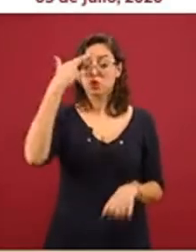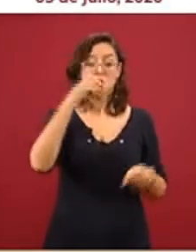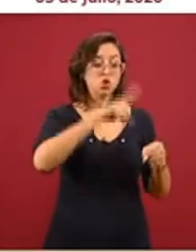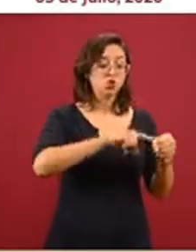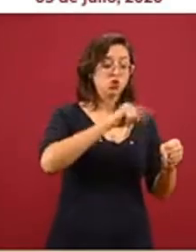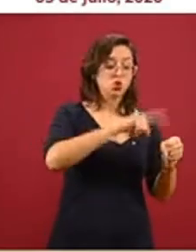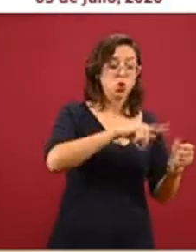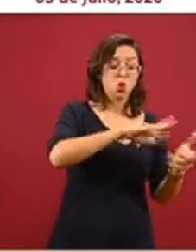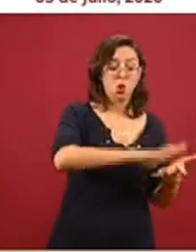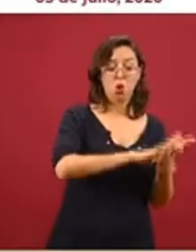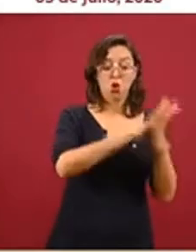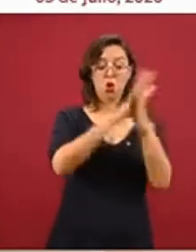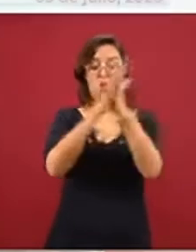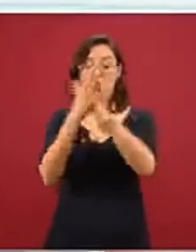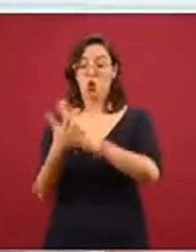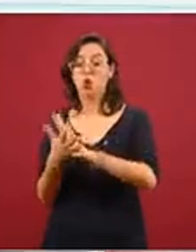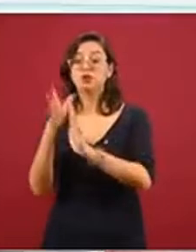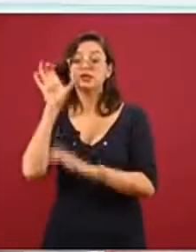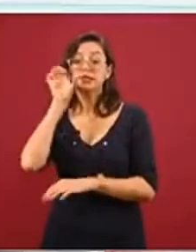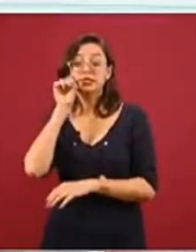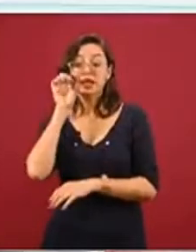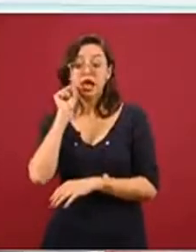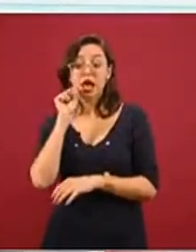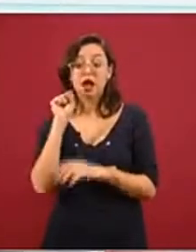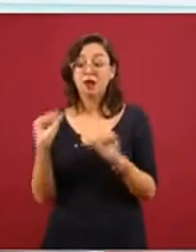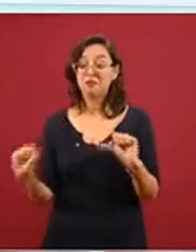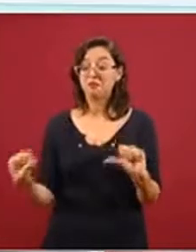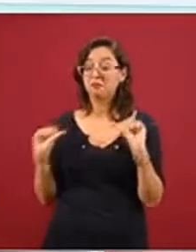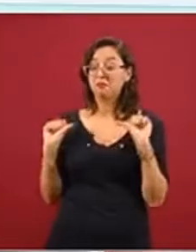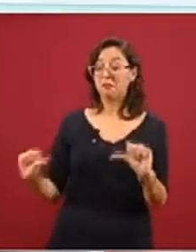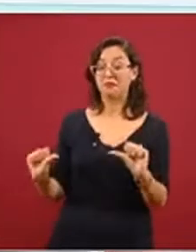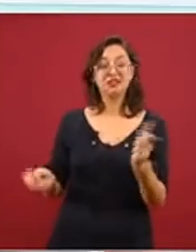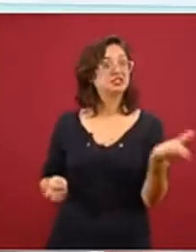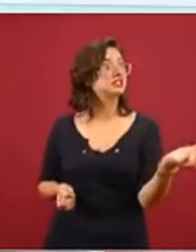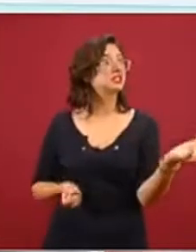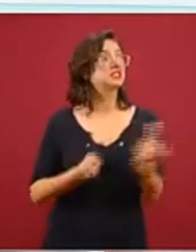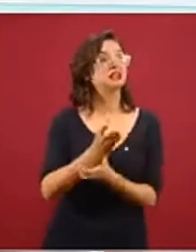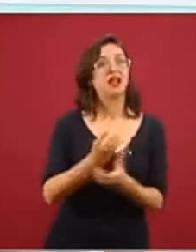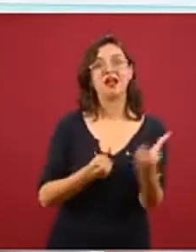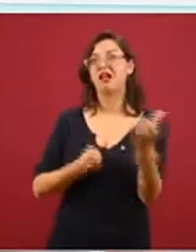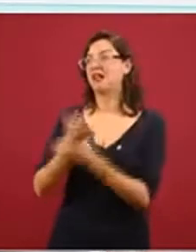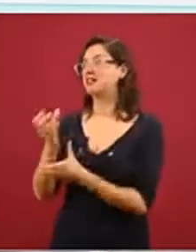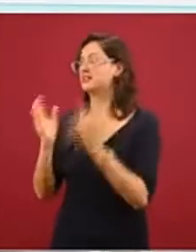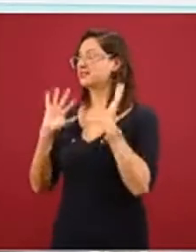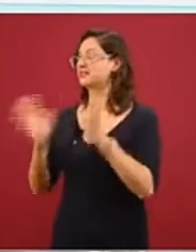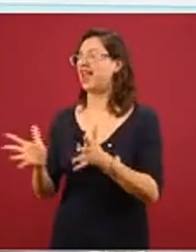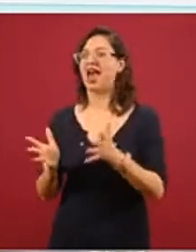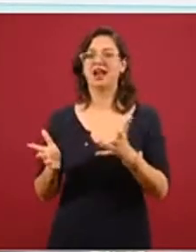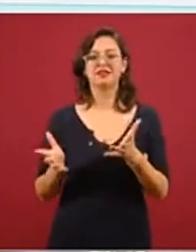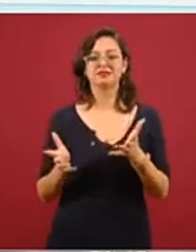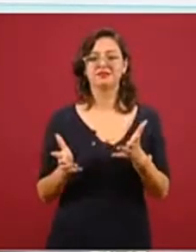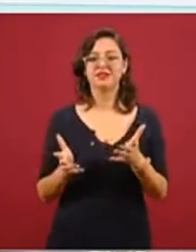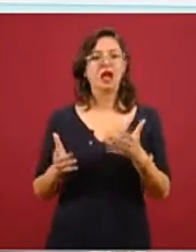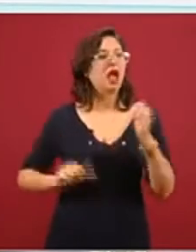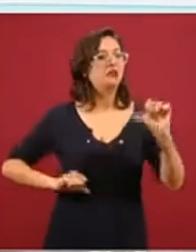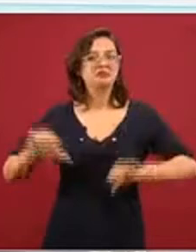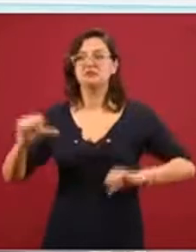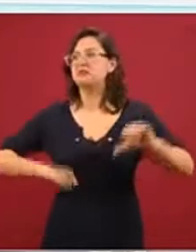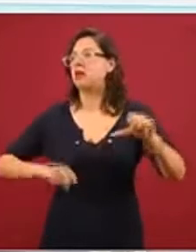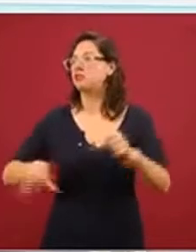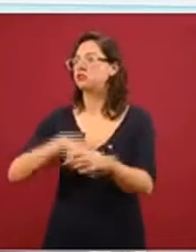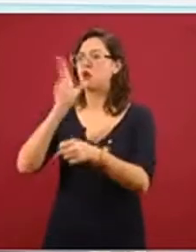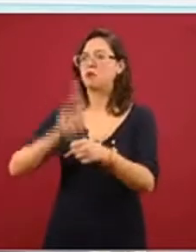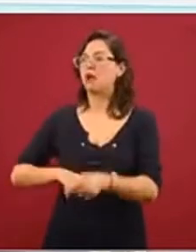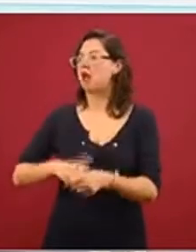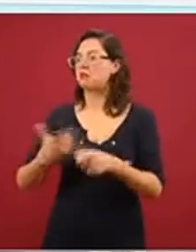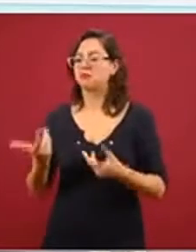rojo al color naranja no es todos vamos a la calle, no es ya estamos en verde, no es vamos todos a nuestras actividades